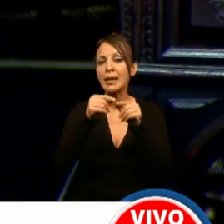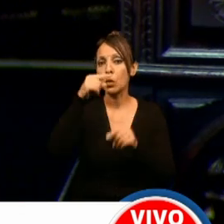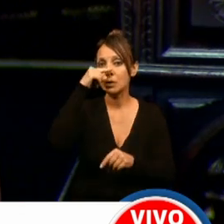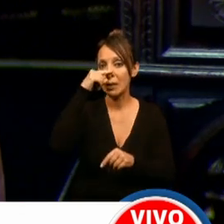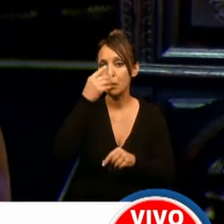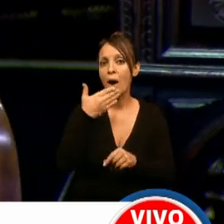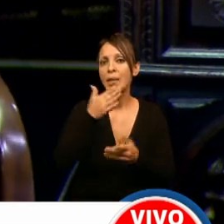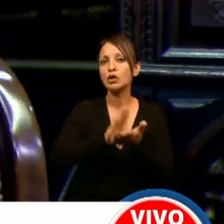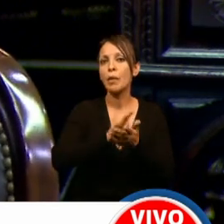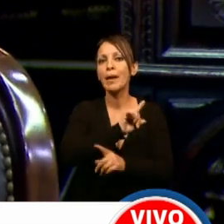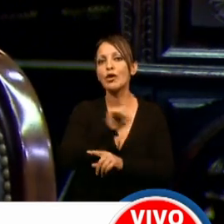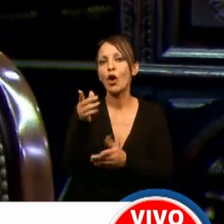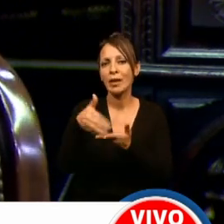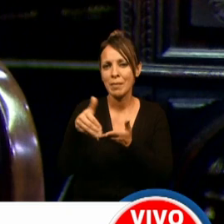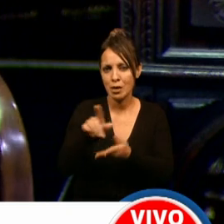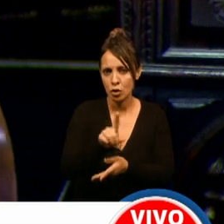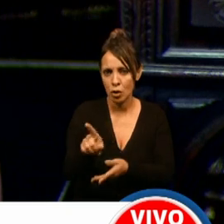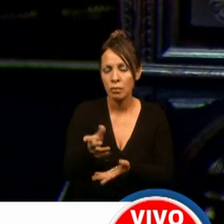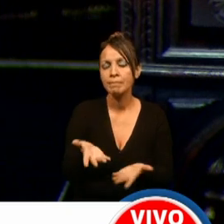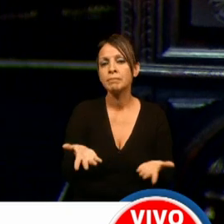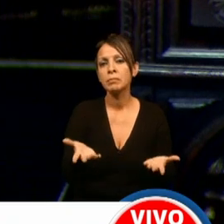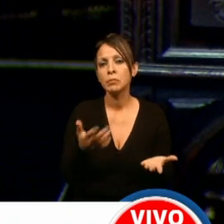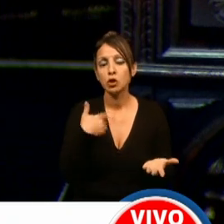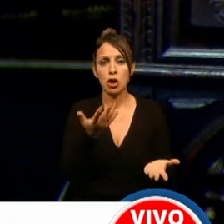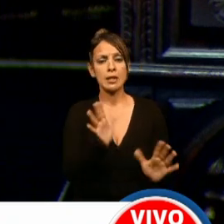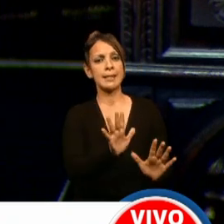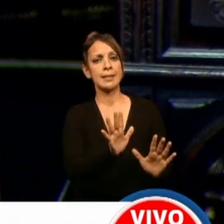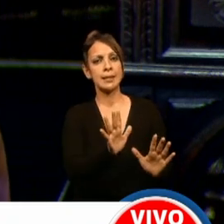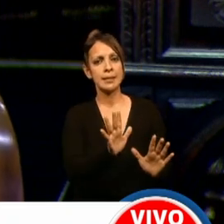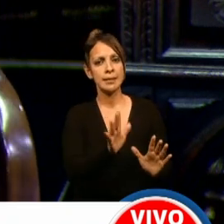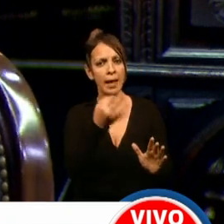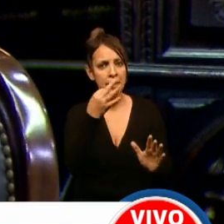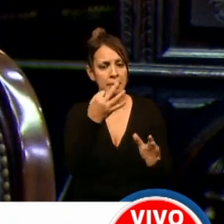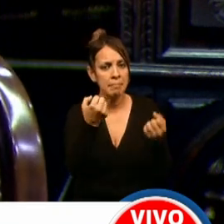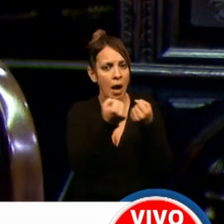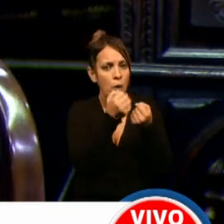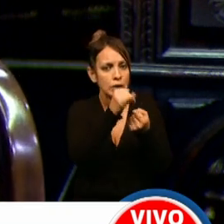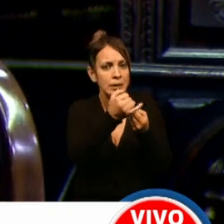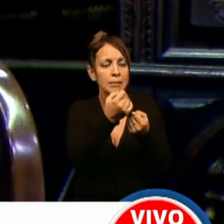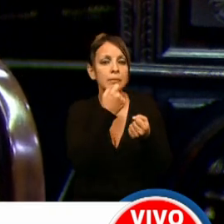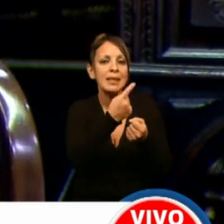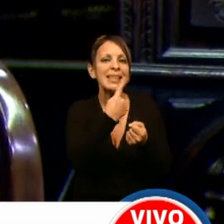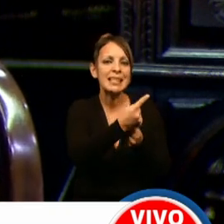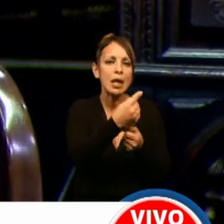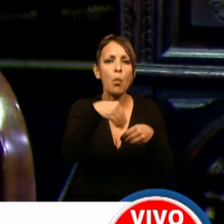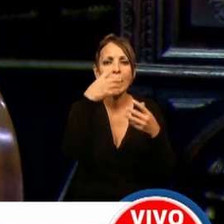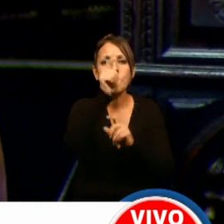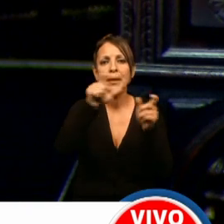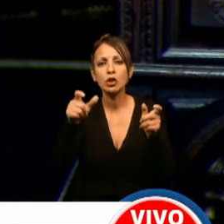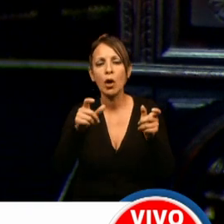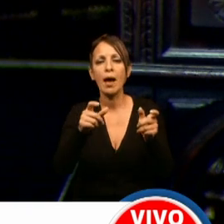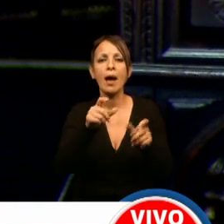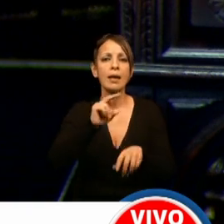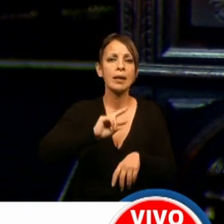referencia a la no discriminación yo no puedo menos que acordar con ese primer párrafo toda persona a través de transversal los